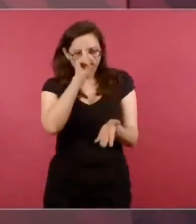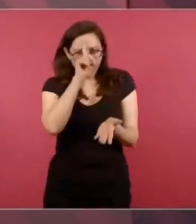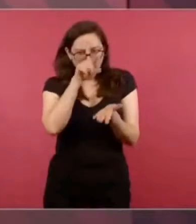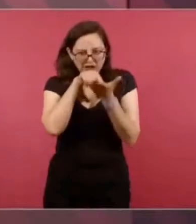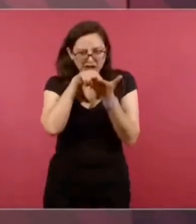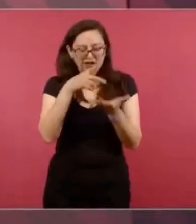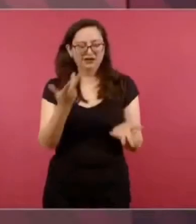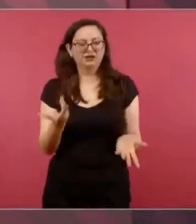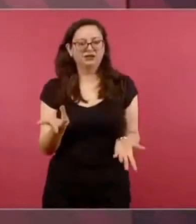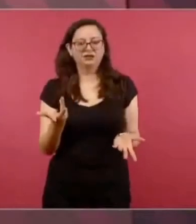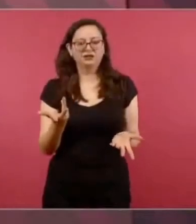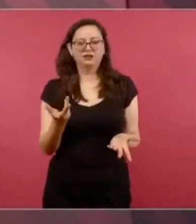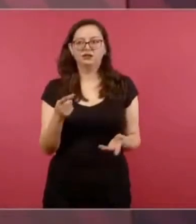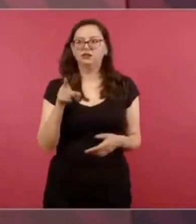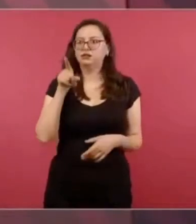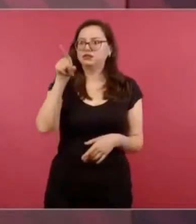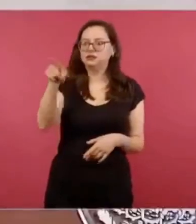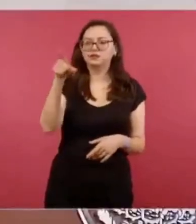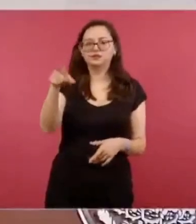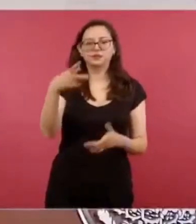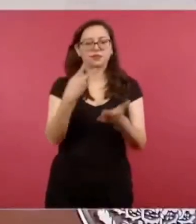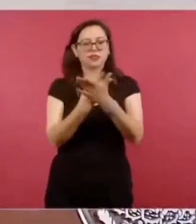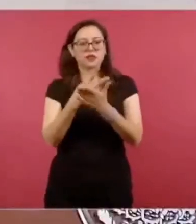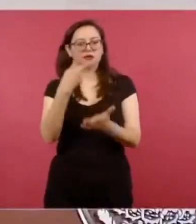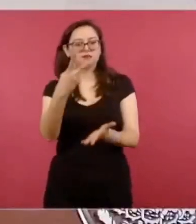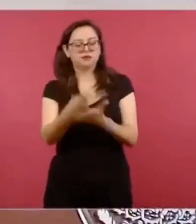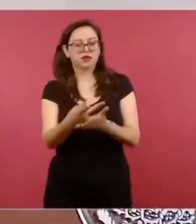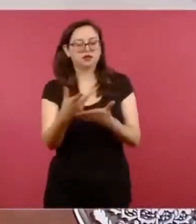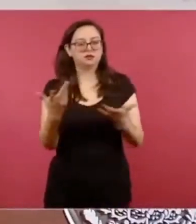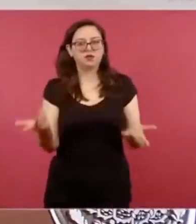¿Cómo le van a dar un premio